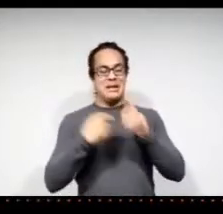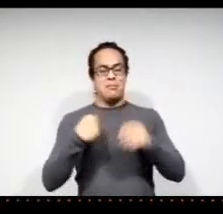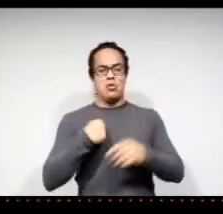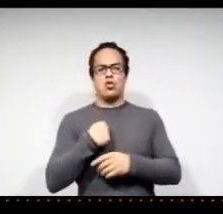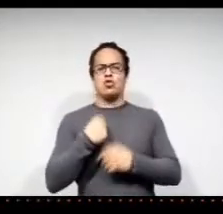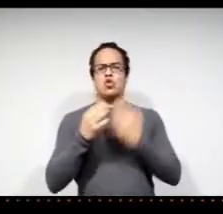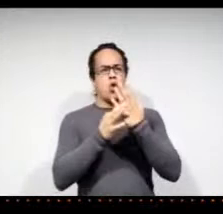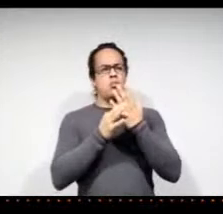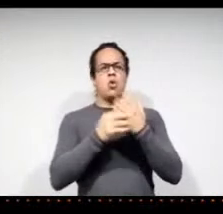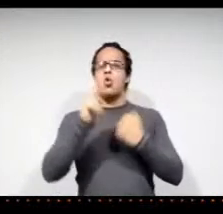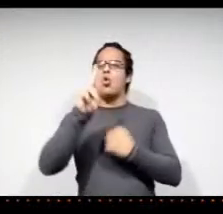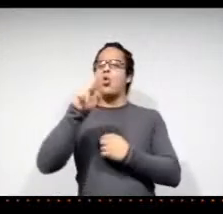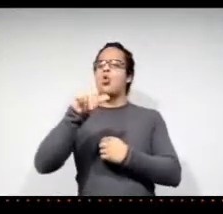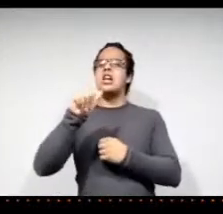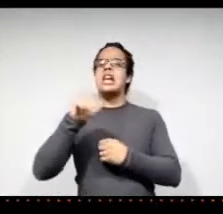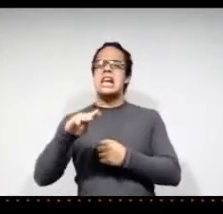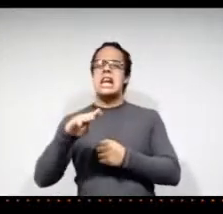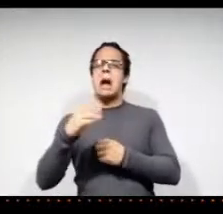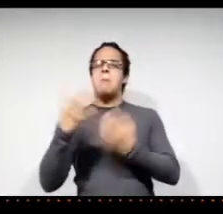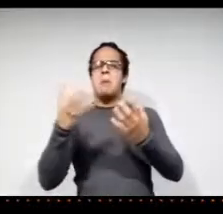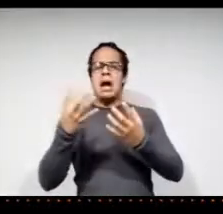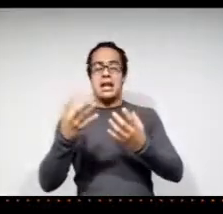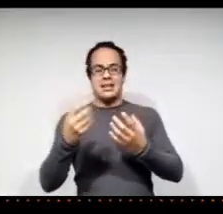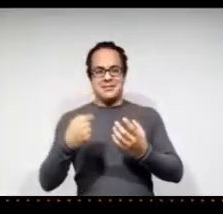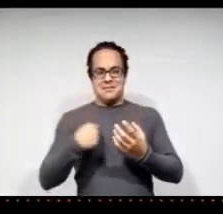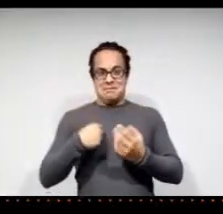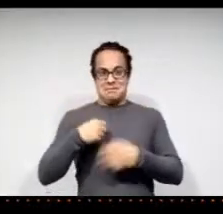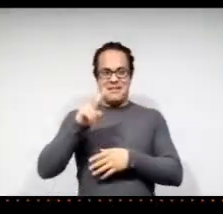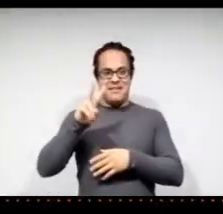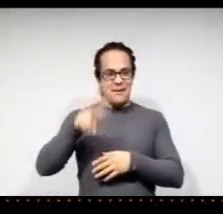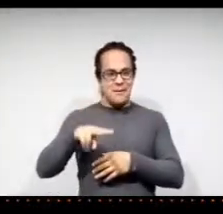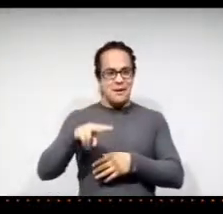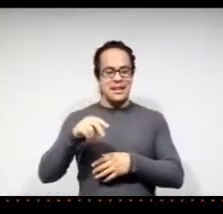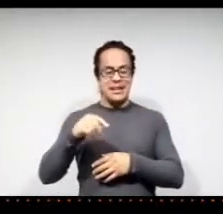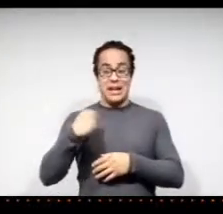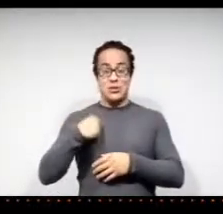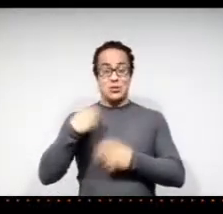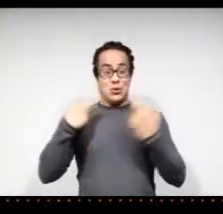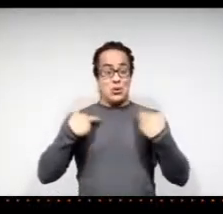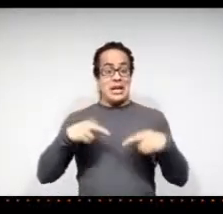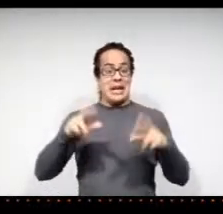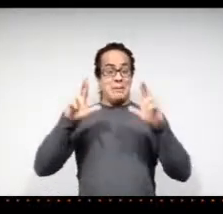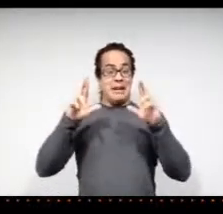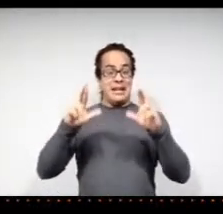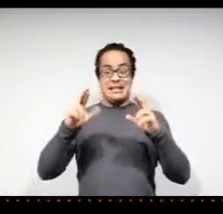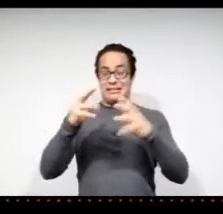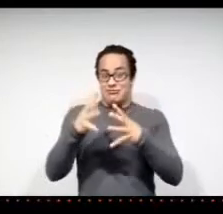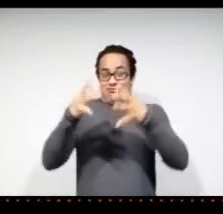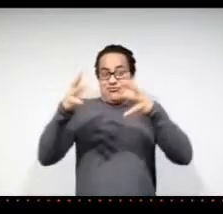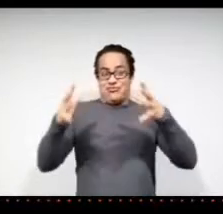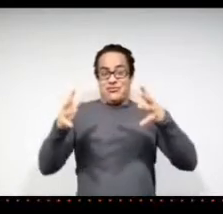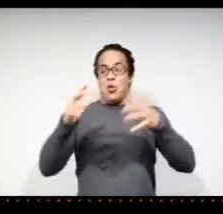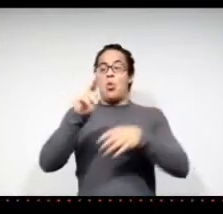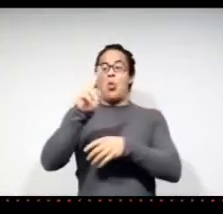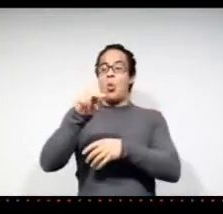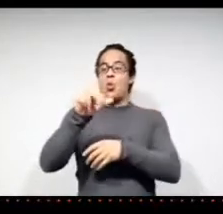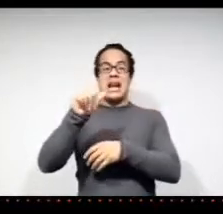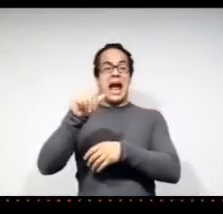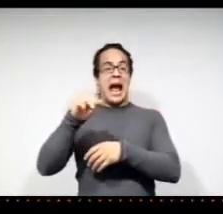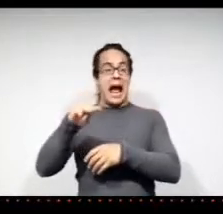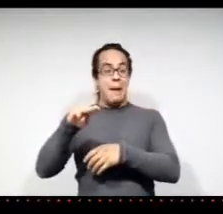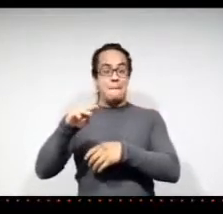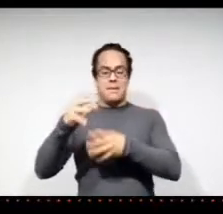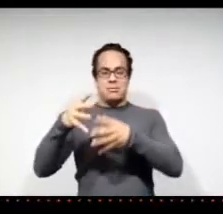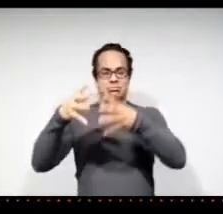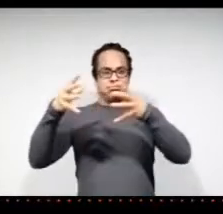está haciendo esto, sinceramente estoy faltando mucho a la verdad, porque la UNAM como